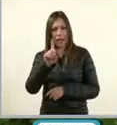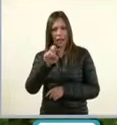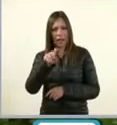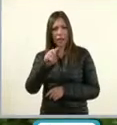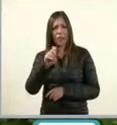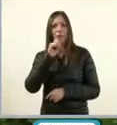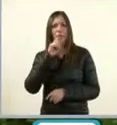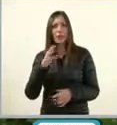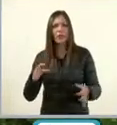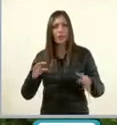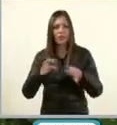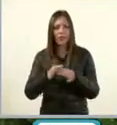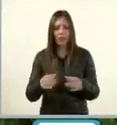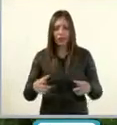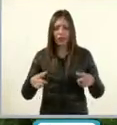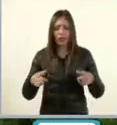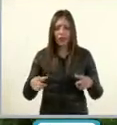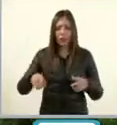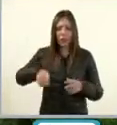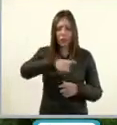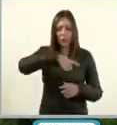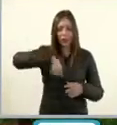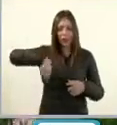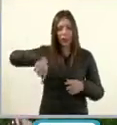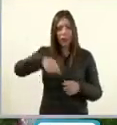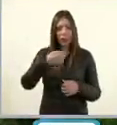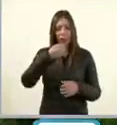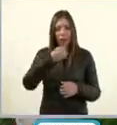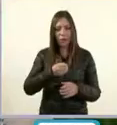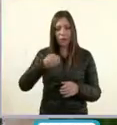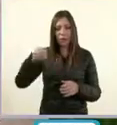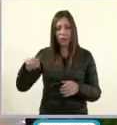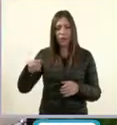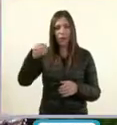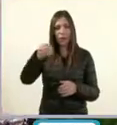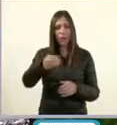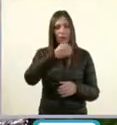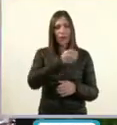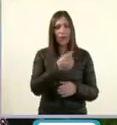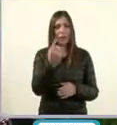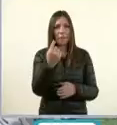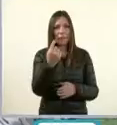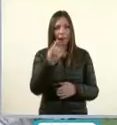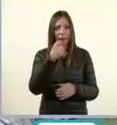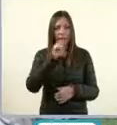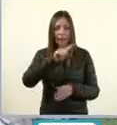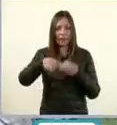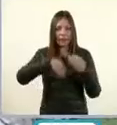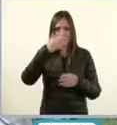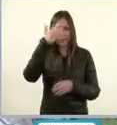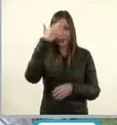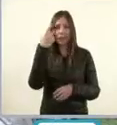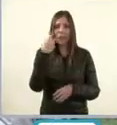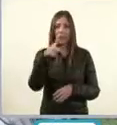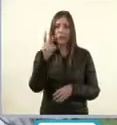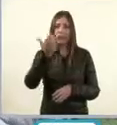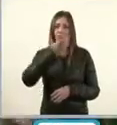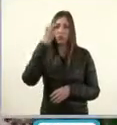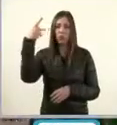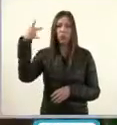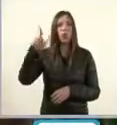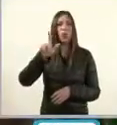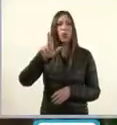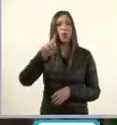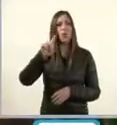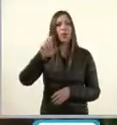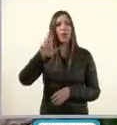tiene que ver? supuesto, tiene muchísimo que ver. Las coronas son de origen luterano, pero esto a su